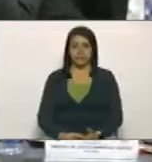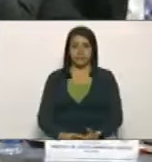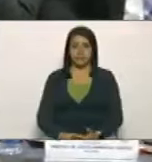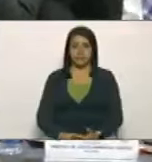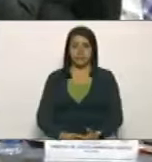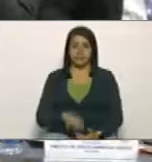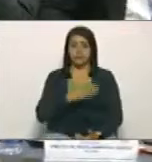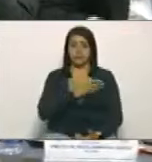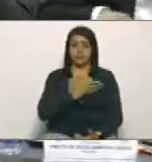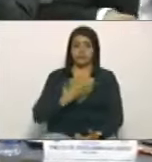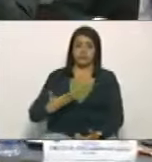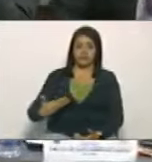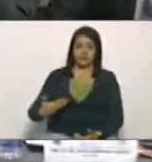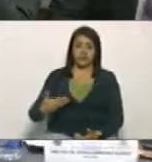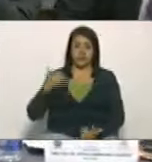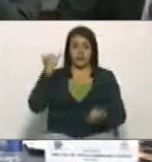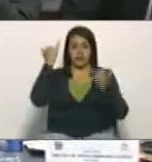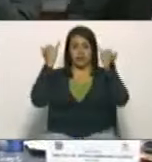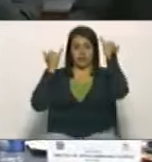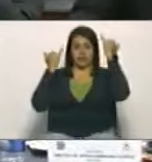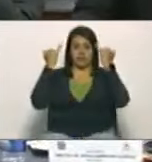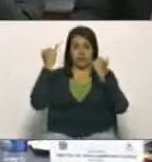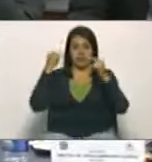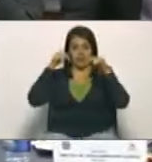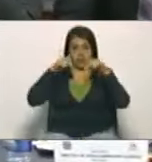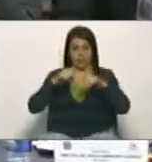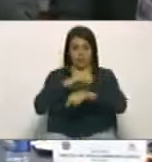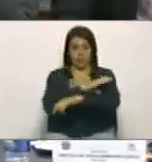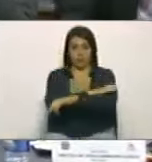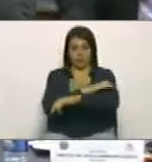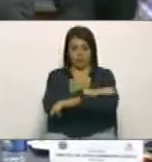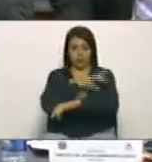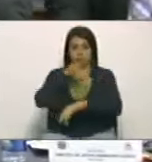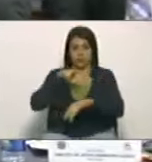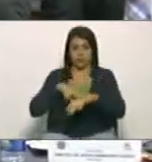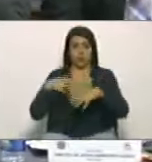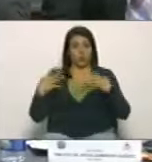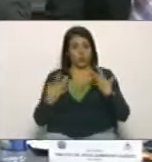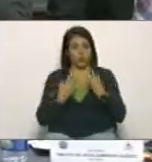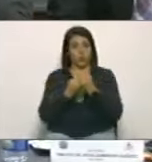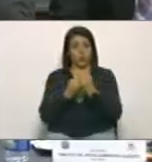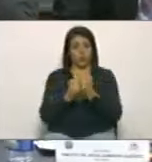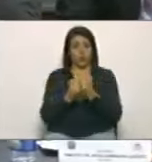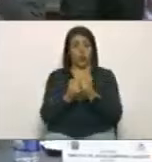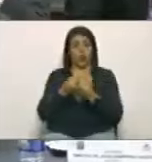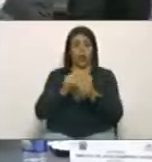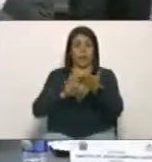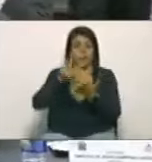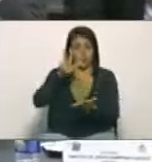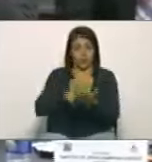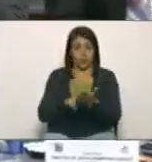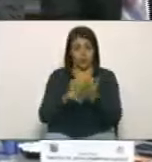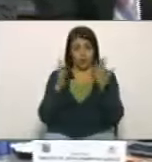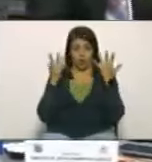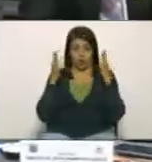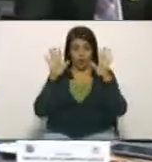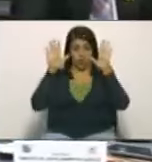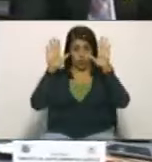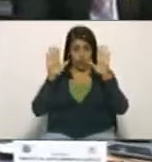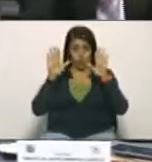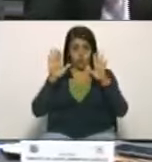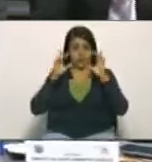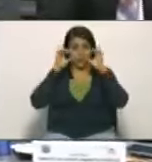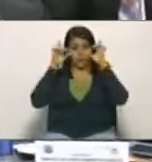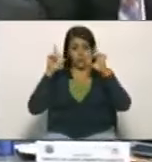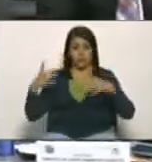Bueno, presidente, estas son las iniciativas que desde esta oposición nacionalista acompañamos con las dos manos. Estas son las decisiones que nos